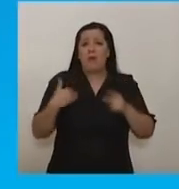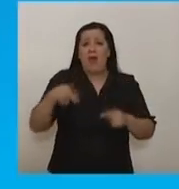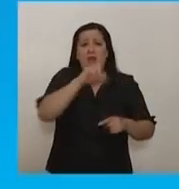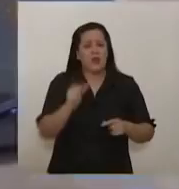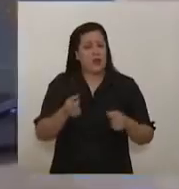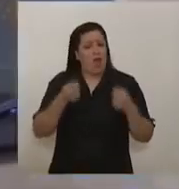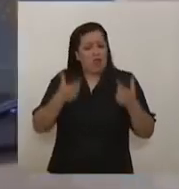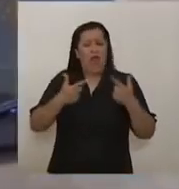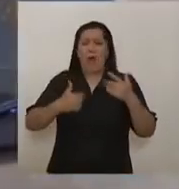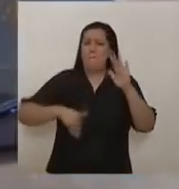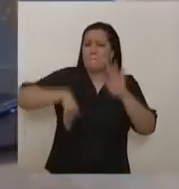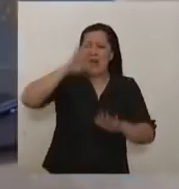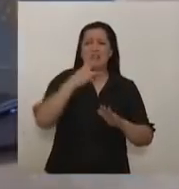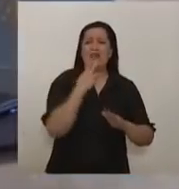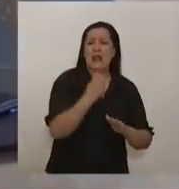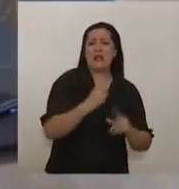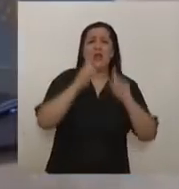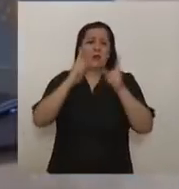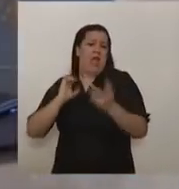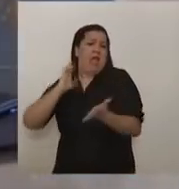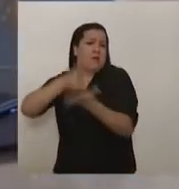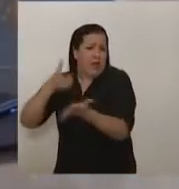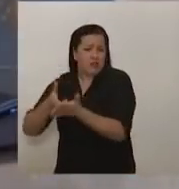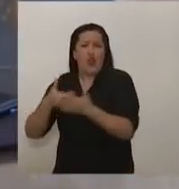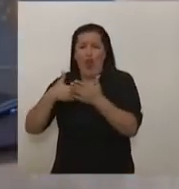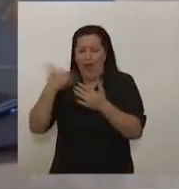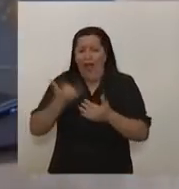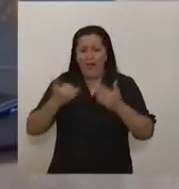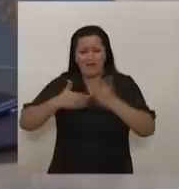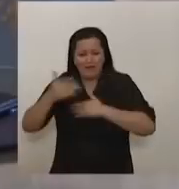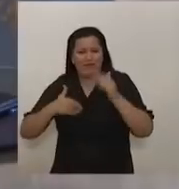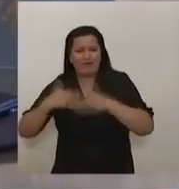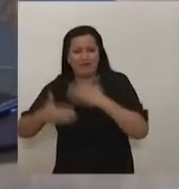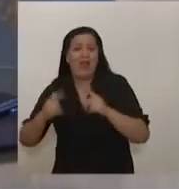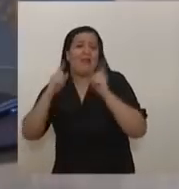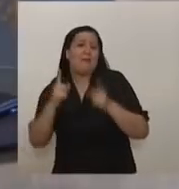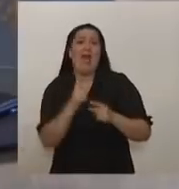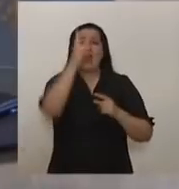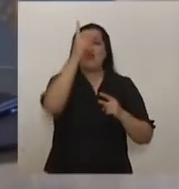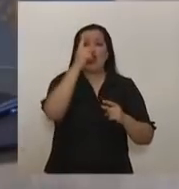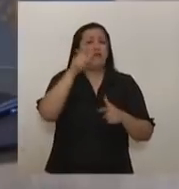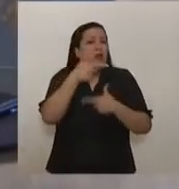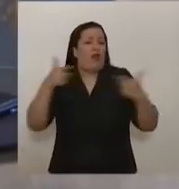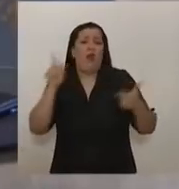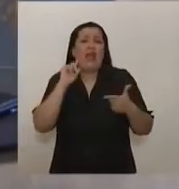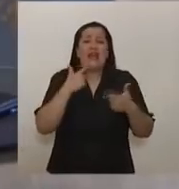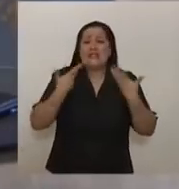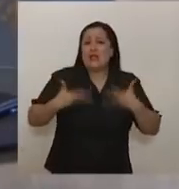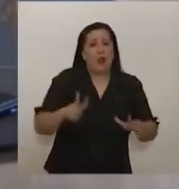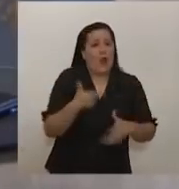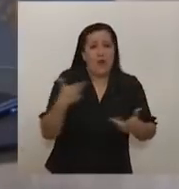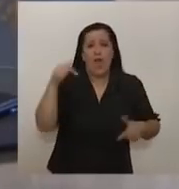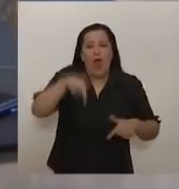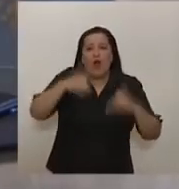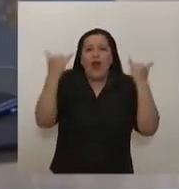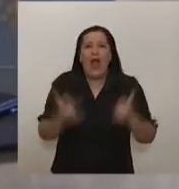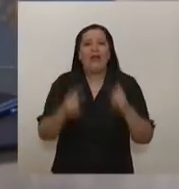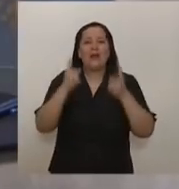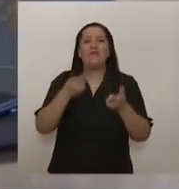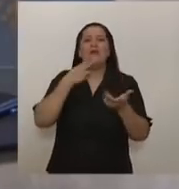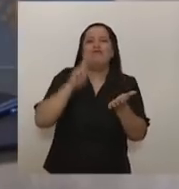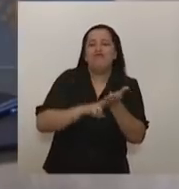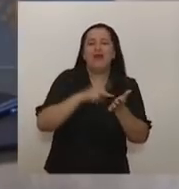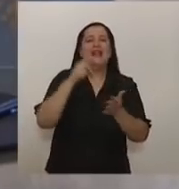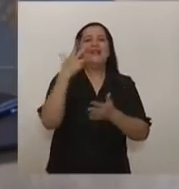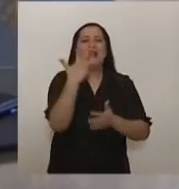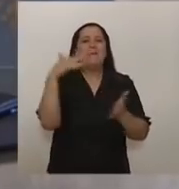más energía, con inversiones en marcha, con gas natural en el noreste que antes no tenía, con una tarifa social para 3 millones